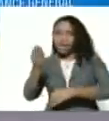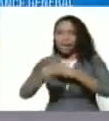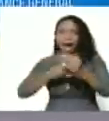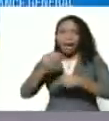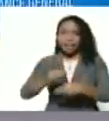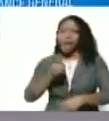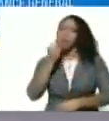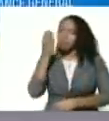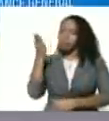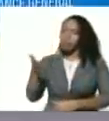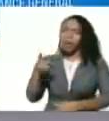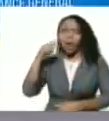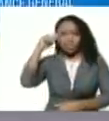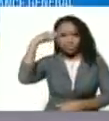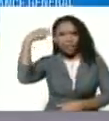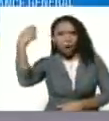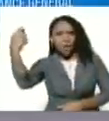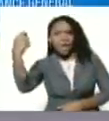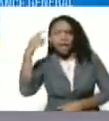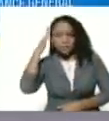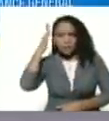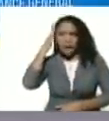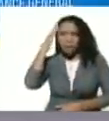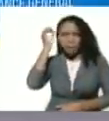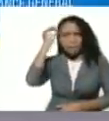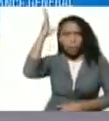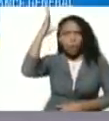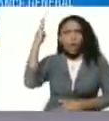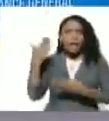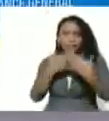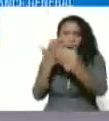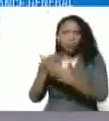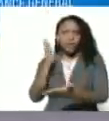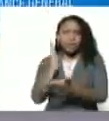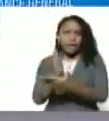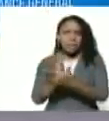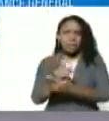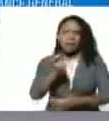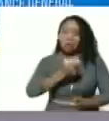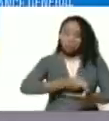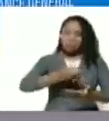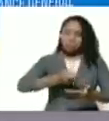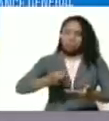buenos en la teoría, son buenos, estudiosos,